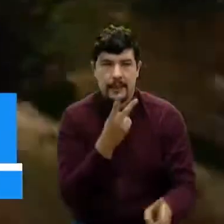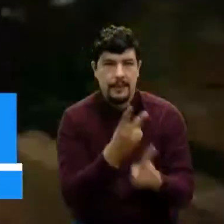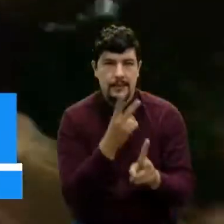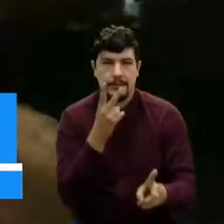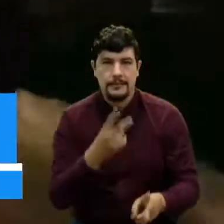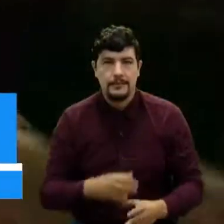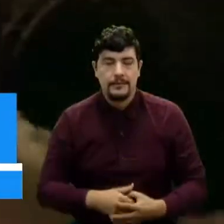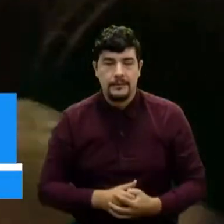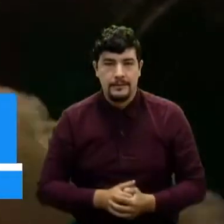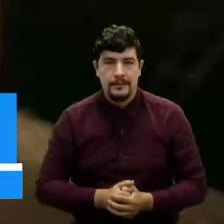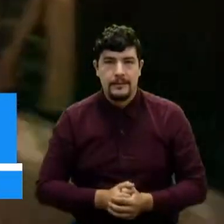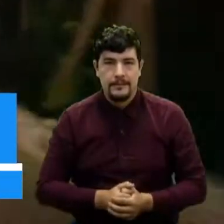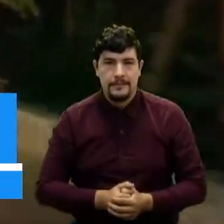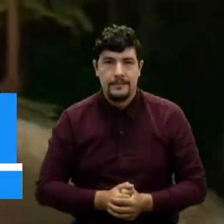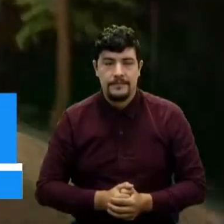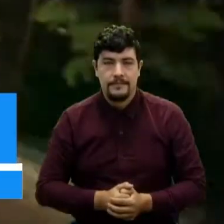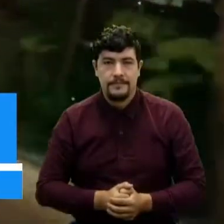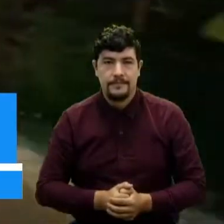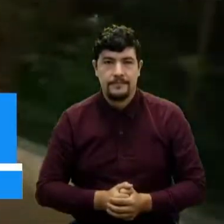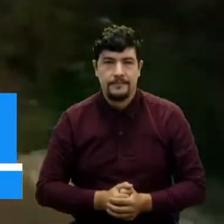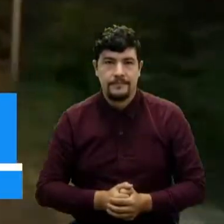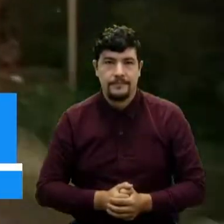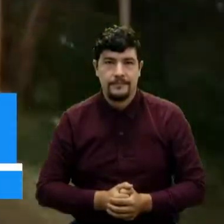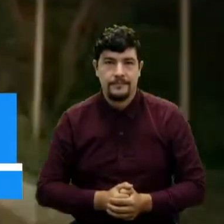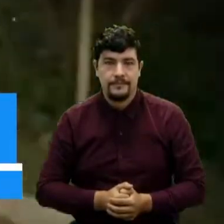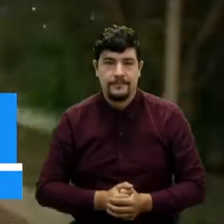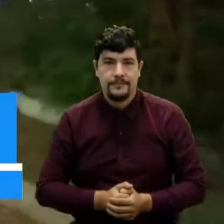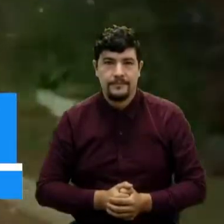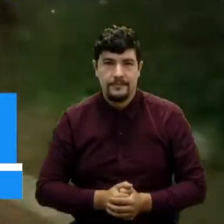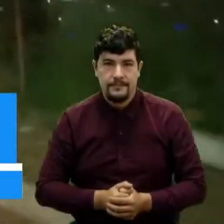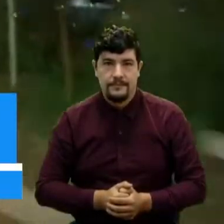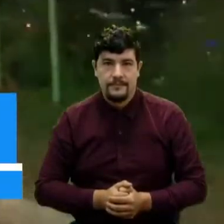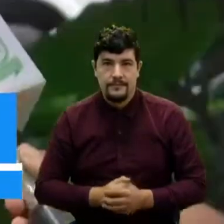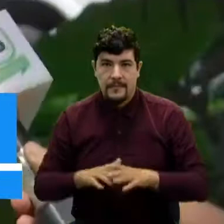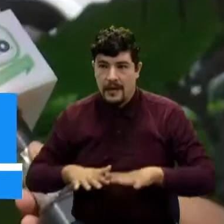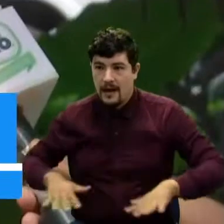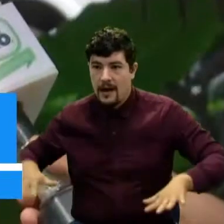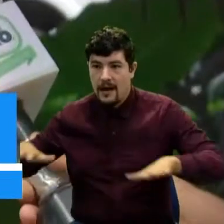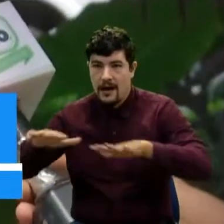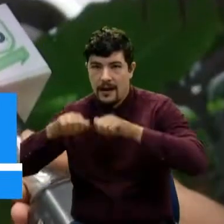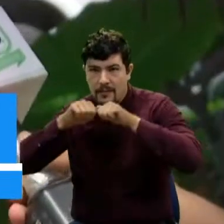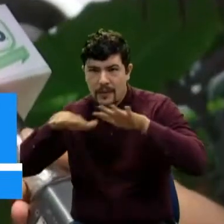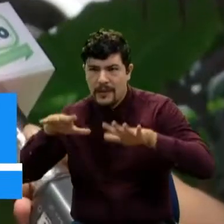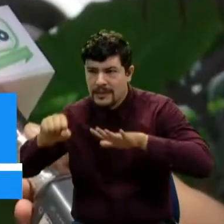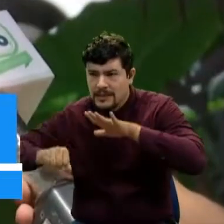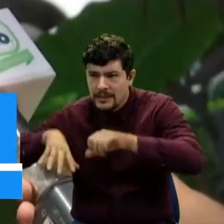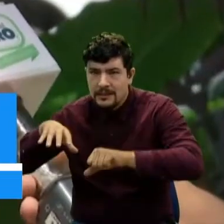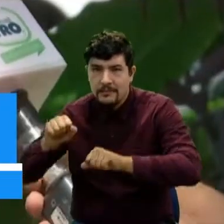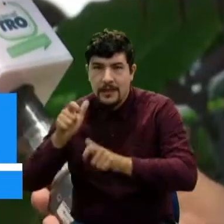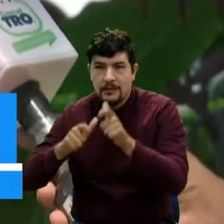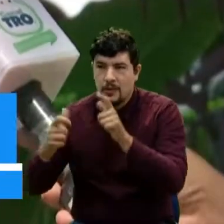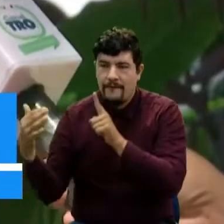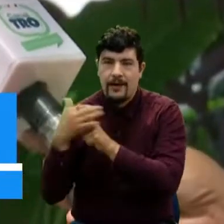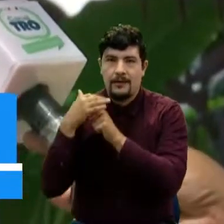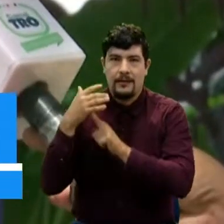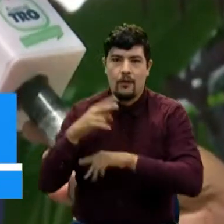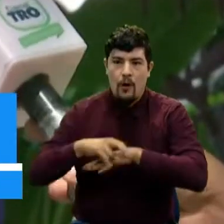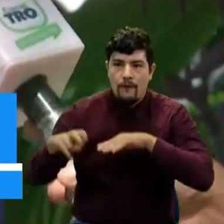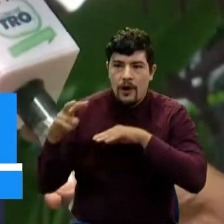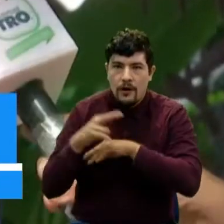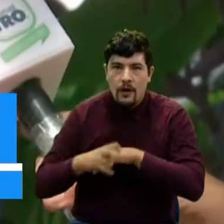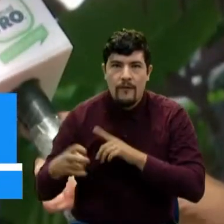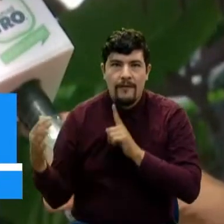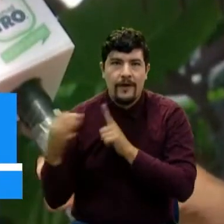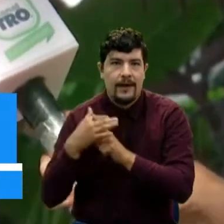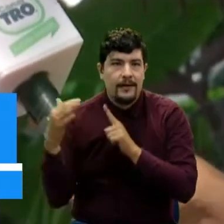de ocuparnos nuestros espacios públicos, de invadir nuestras casas, ya se están metiendo con las personas, nos están robando, nos están dejando